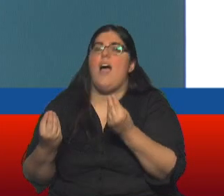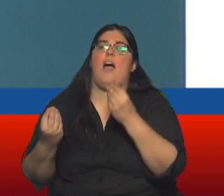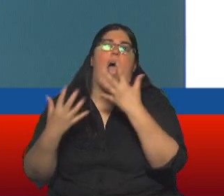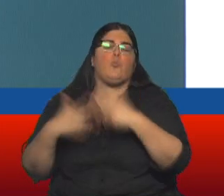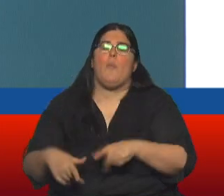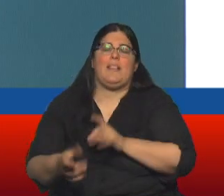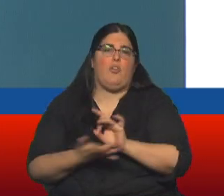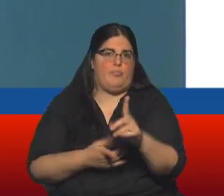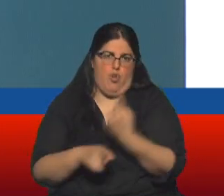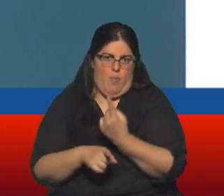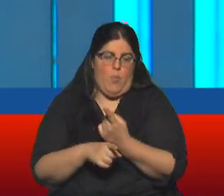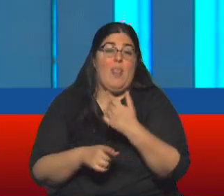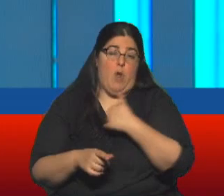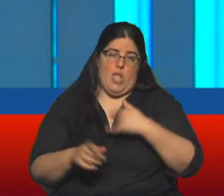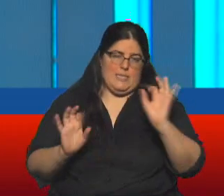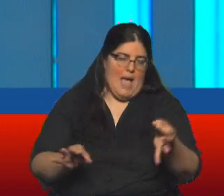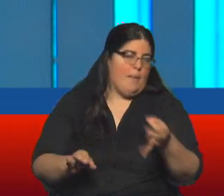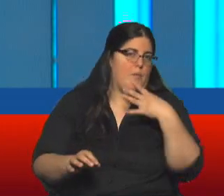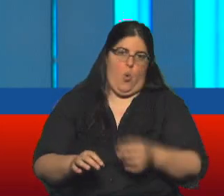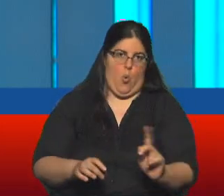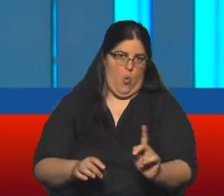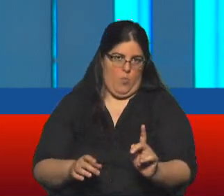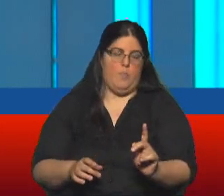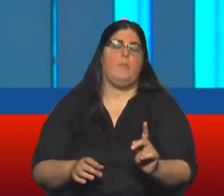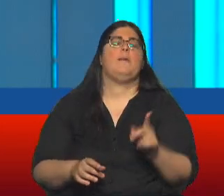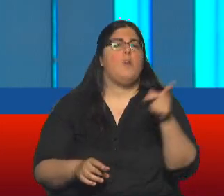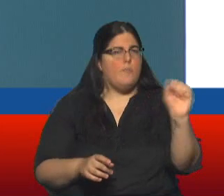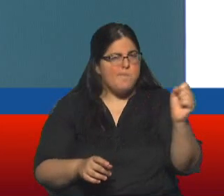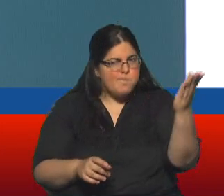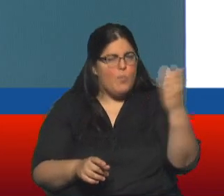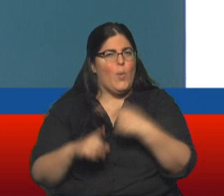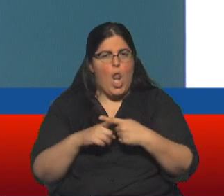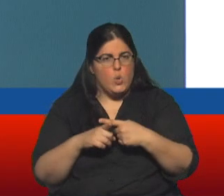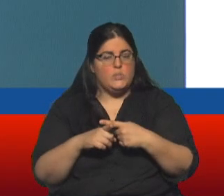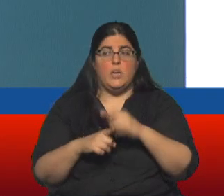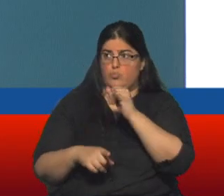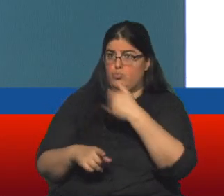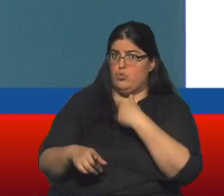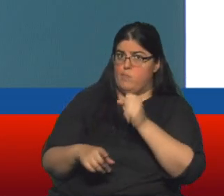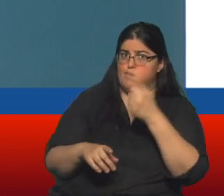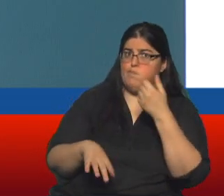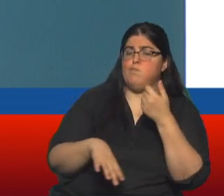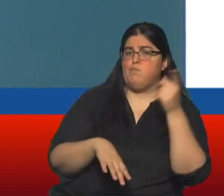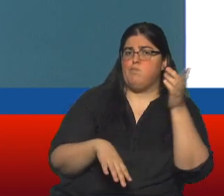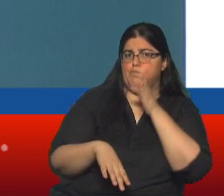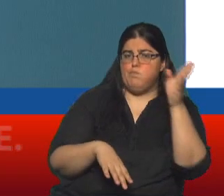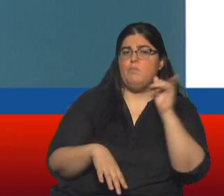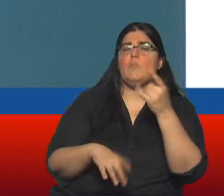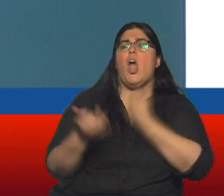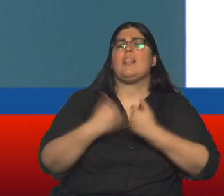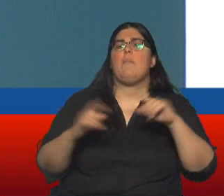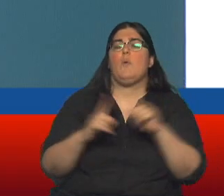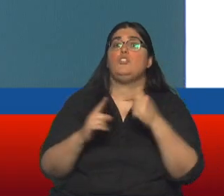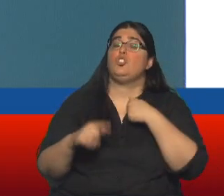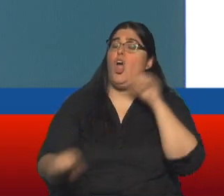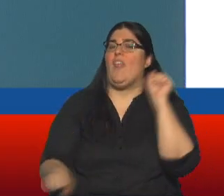y no lo está cumpliendo. Ignacio, ¿vos estuviste en Bielorrusia? Estuve en Bielorrusia. ¿Y cómo te fue? Contanos brevemente cómo te fue. Estuve detenido